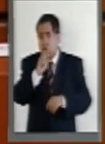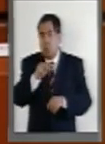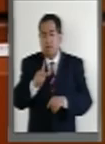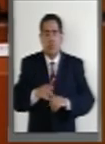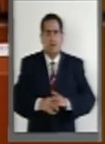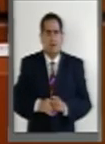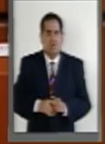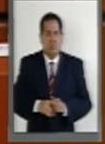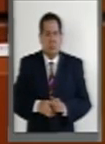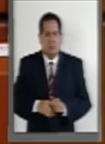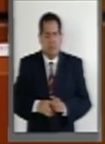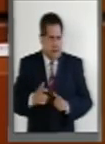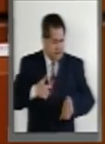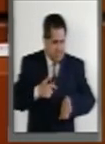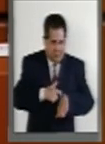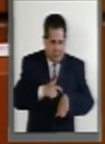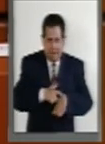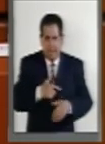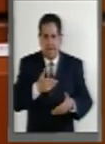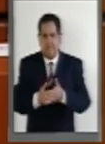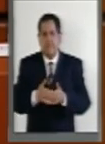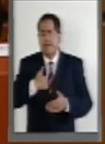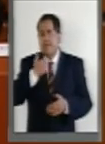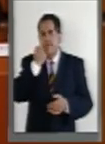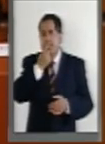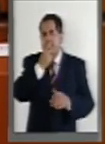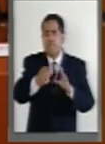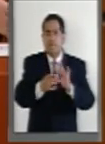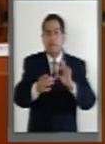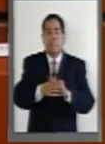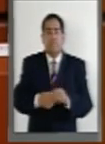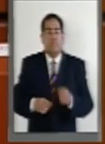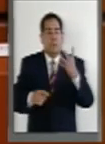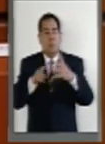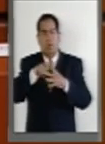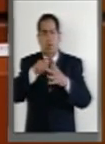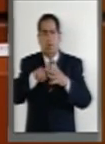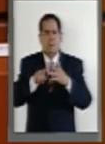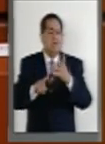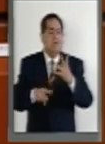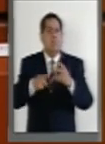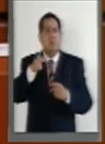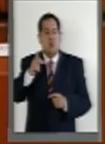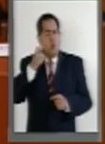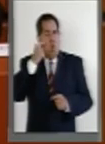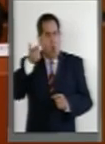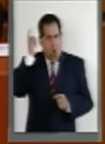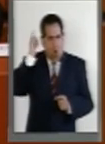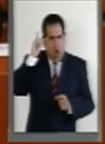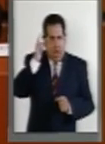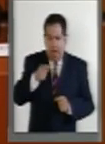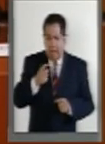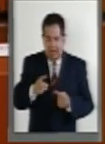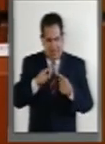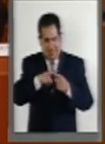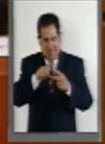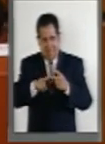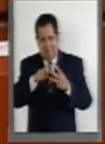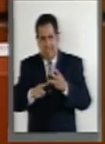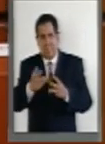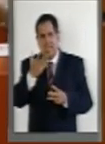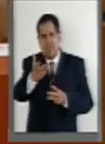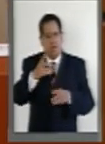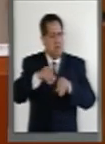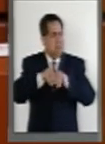está emocionando en tiempo, quería mencionar cuatro cosas más, pero ojalá estos tres pedidos se haga